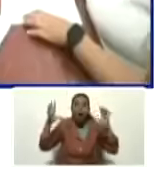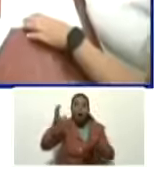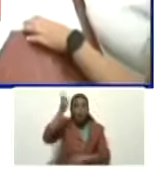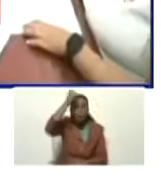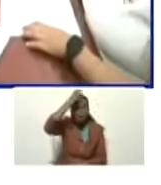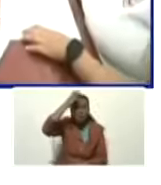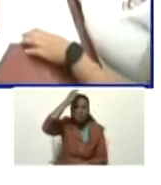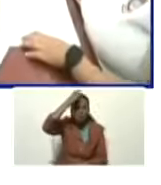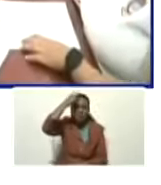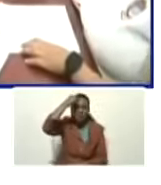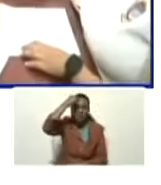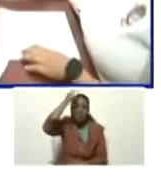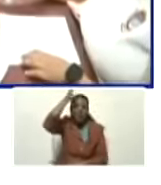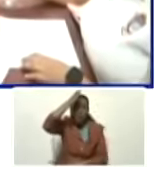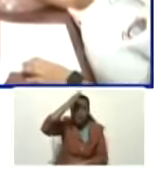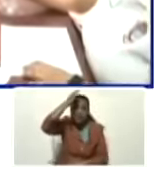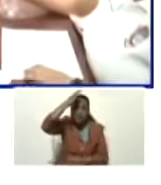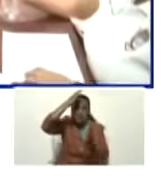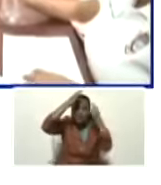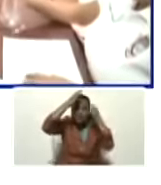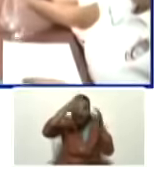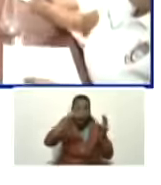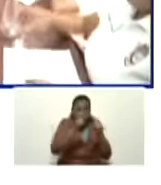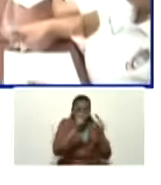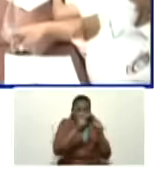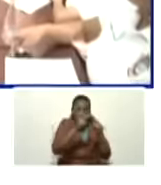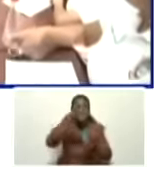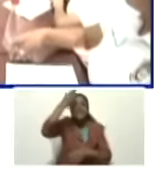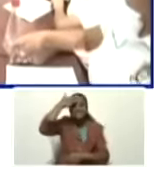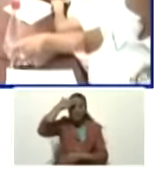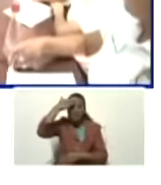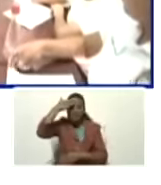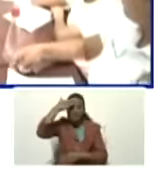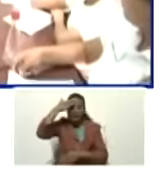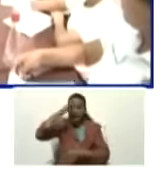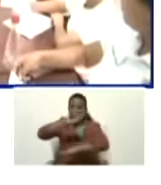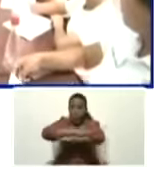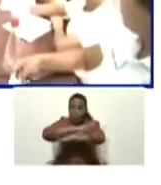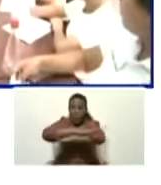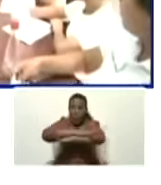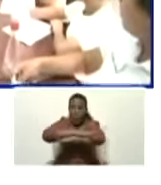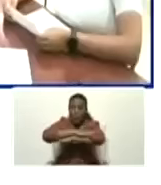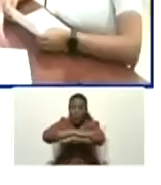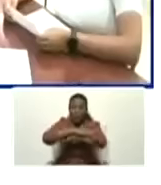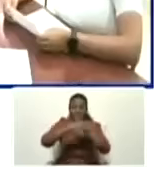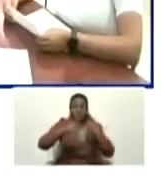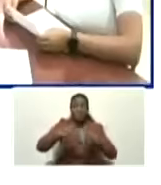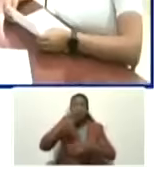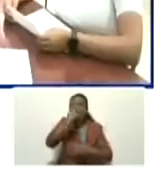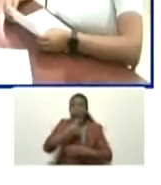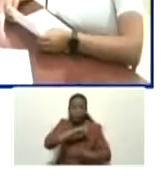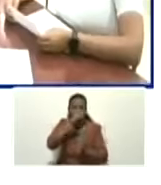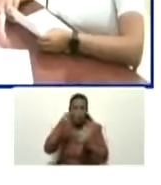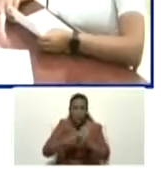¿qué significa conciencia? Conocer, saber, actuar con